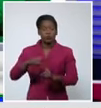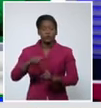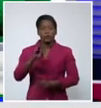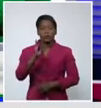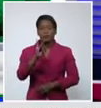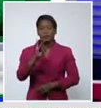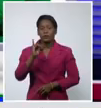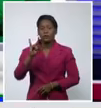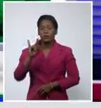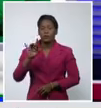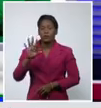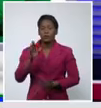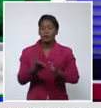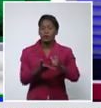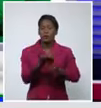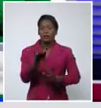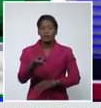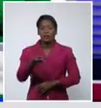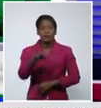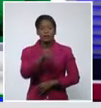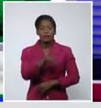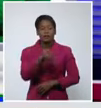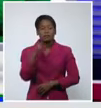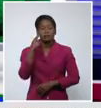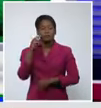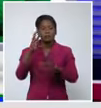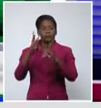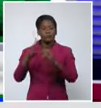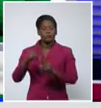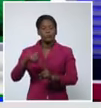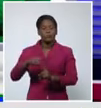795 altas de ayer, pues el